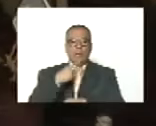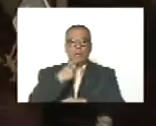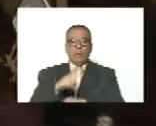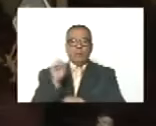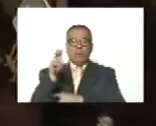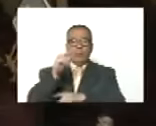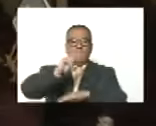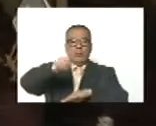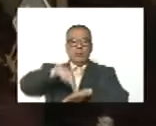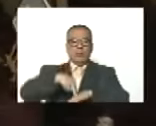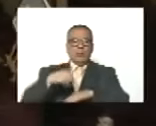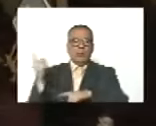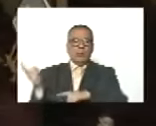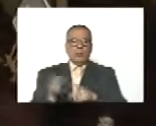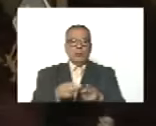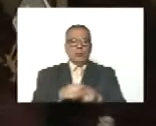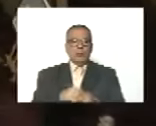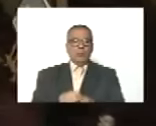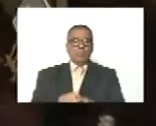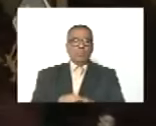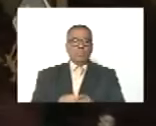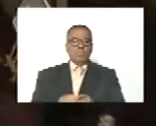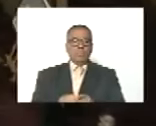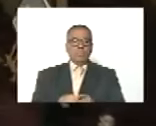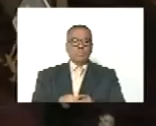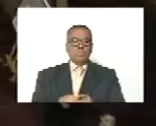Solicita a la tribuna de oradores, se le concede.